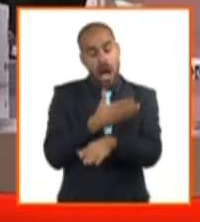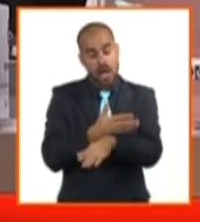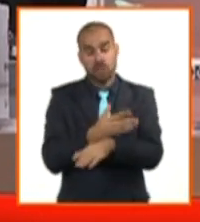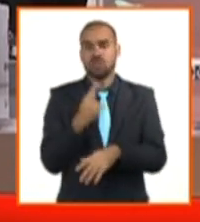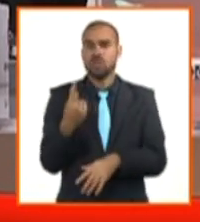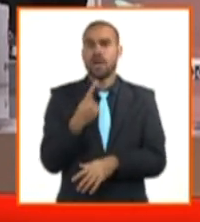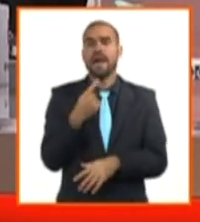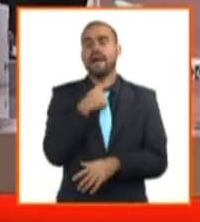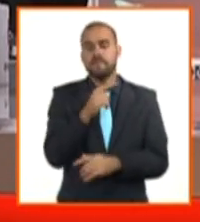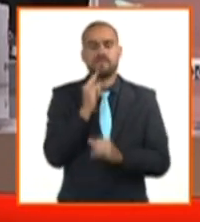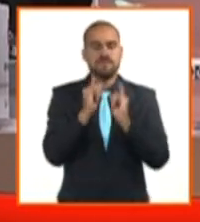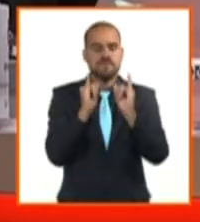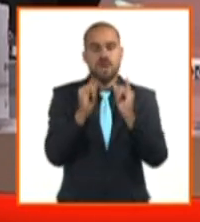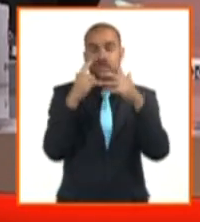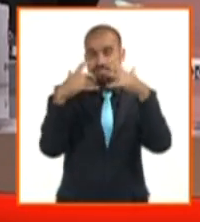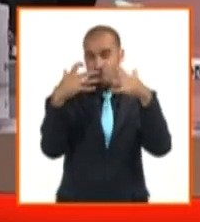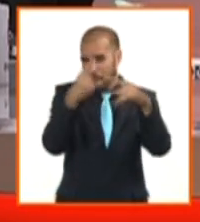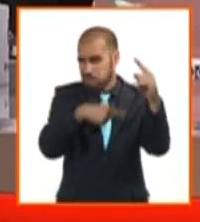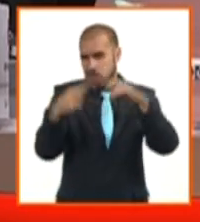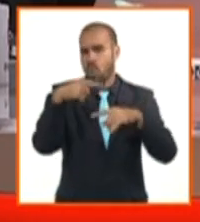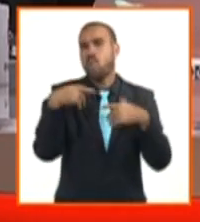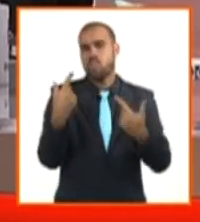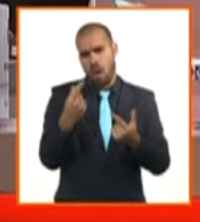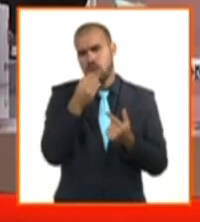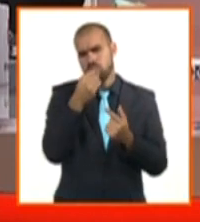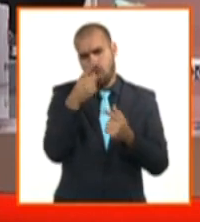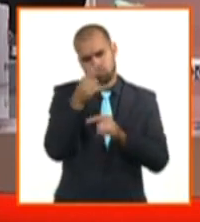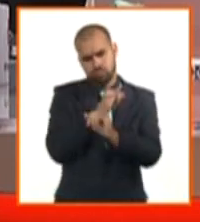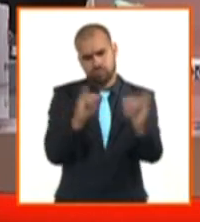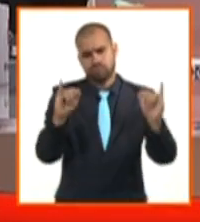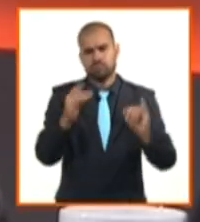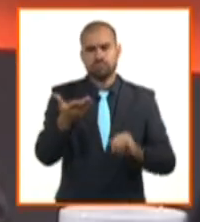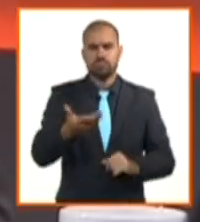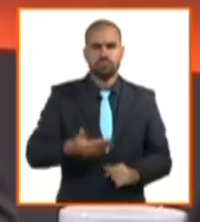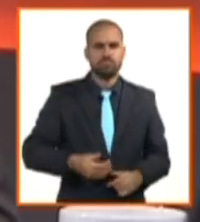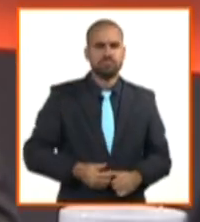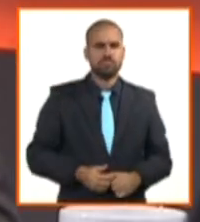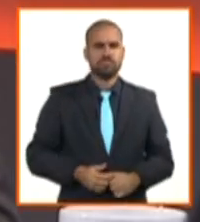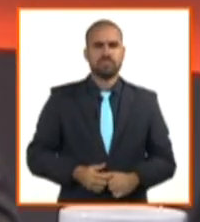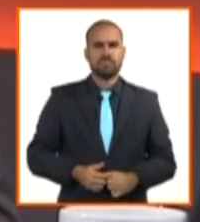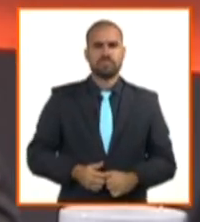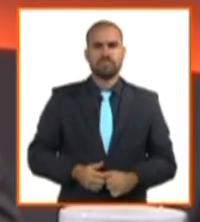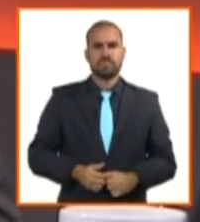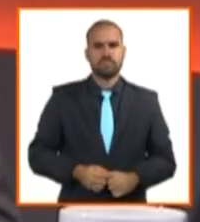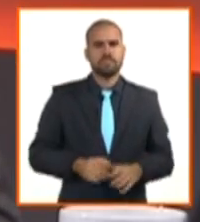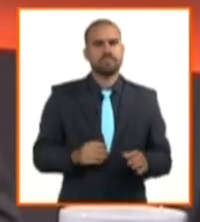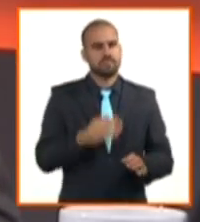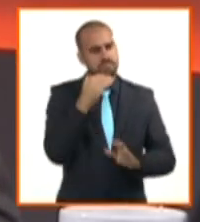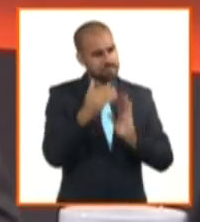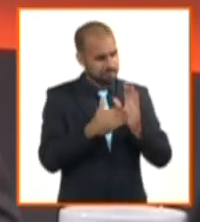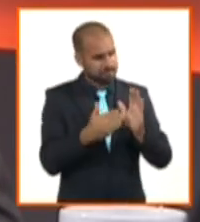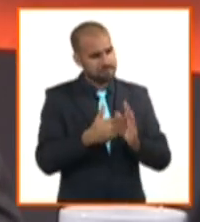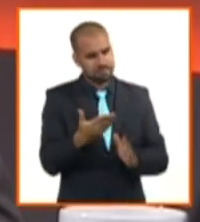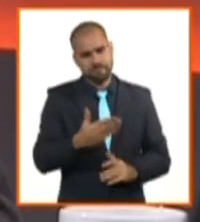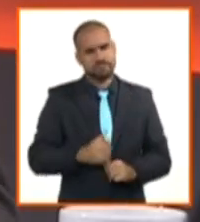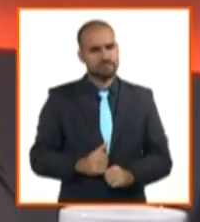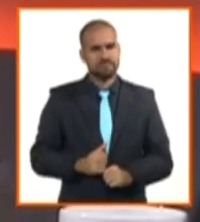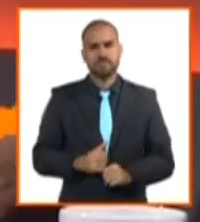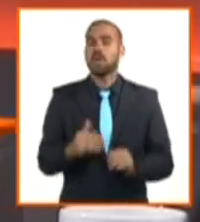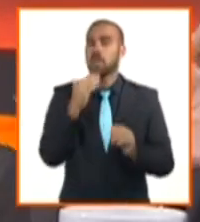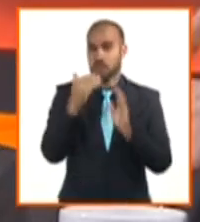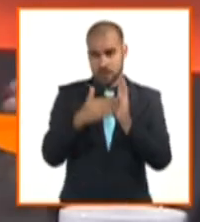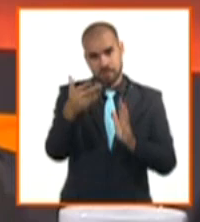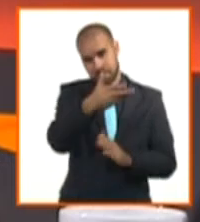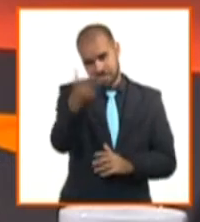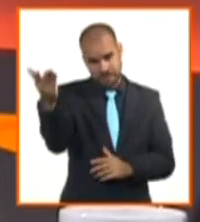detalles más significativos de lo que hemos enfrentado en estas 48 horas buenos buenas tardes randy también a todos los amigos televidentes a los